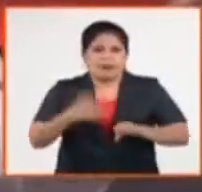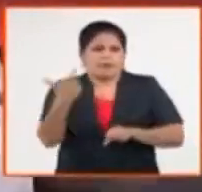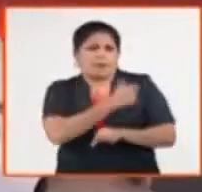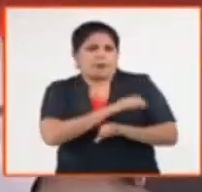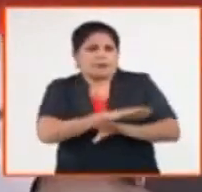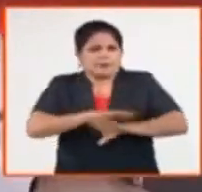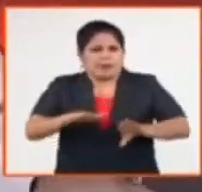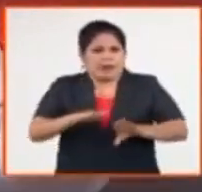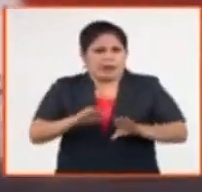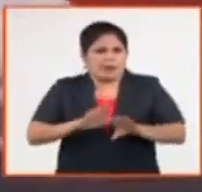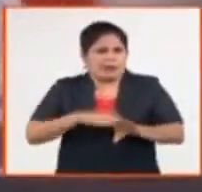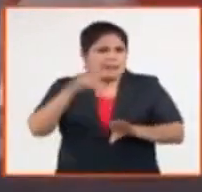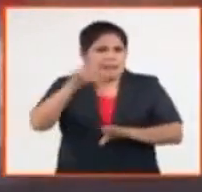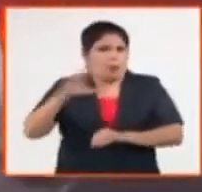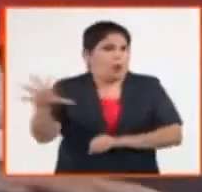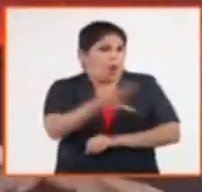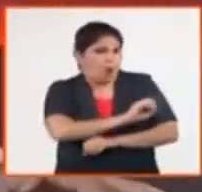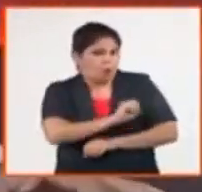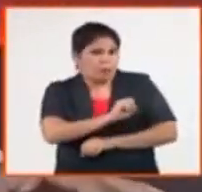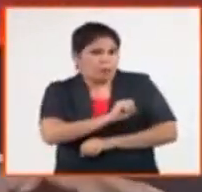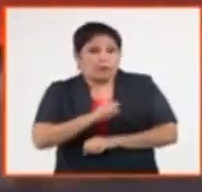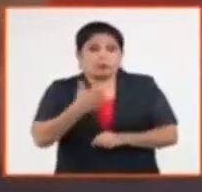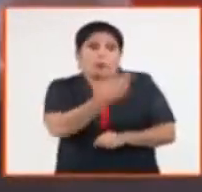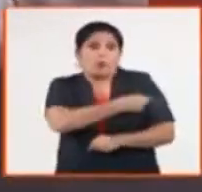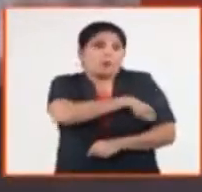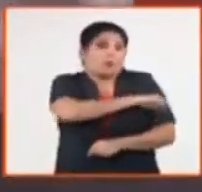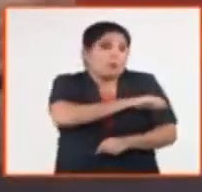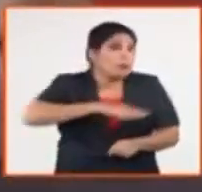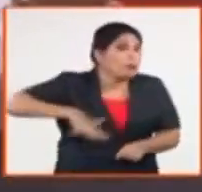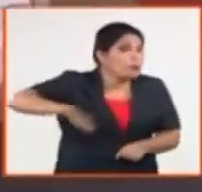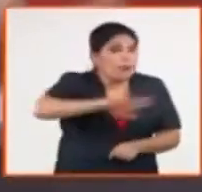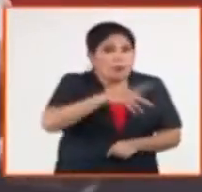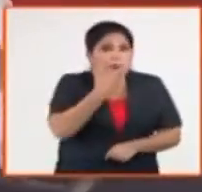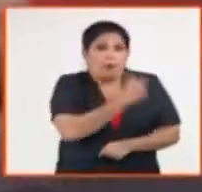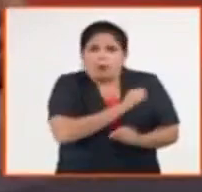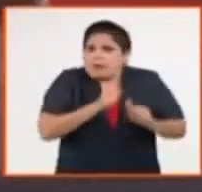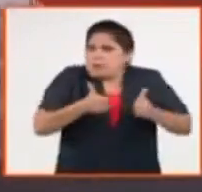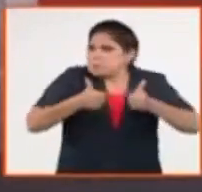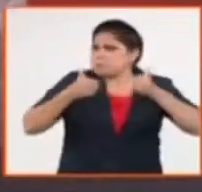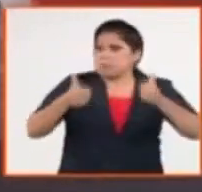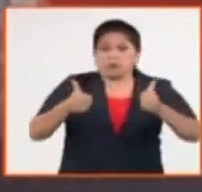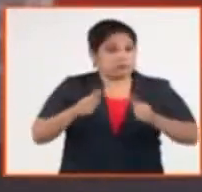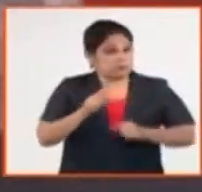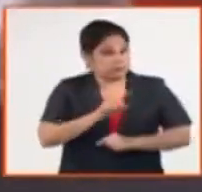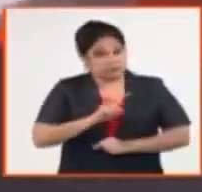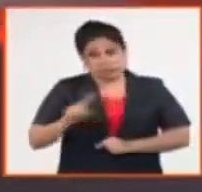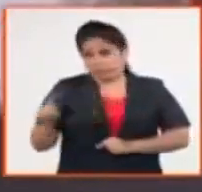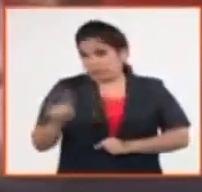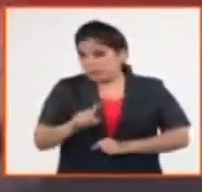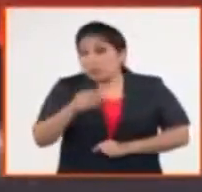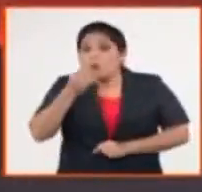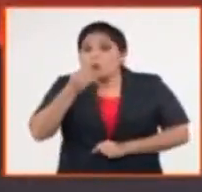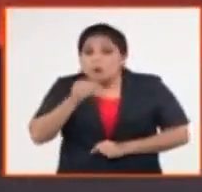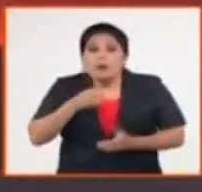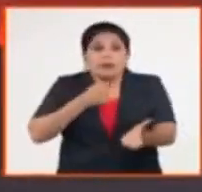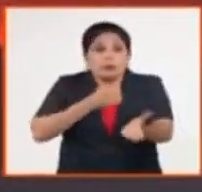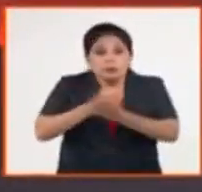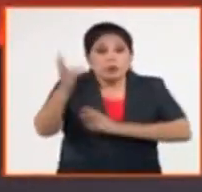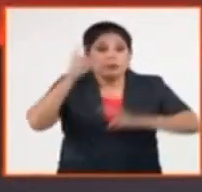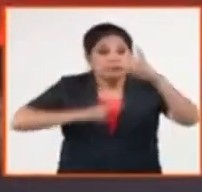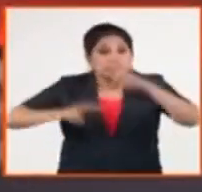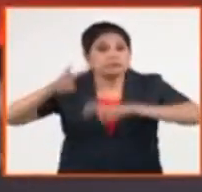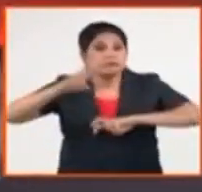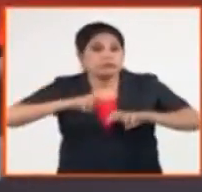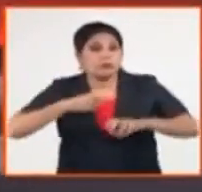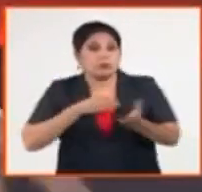ahora al 100% de la población o al 90% de la población, sino realmente proteger. Y eso implica que tenemos que seguir haciendo acciones.